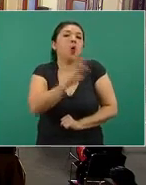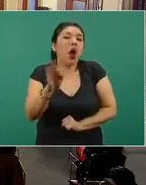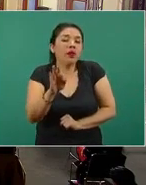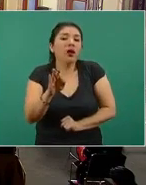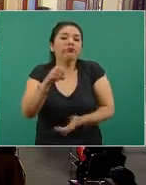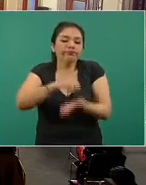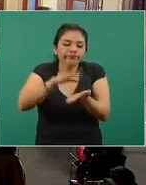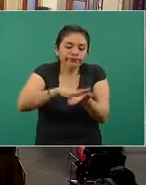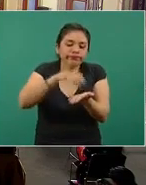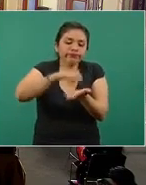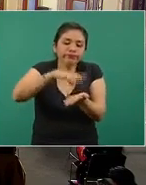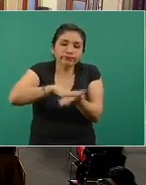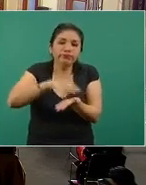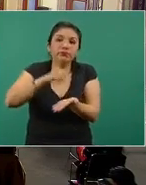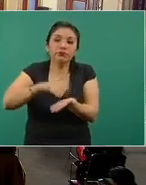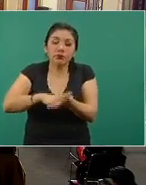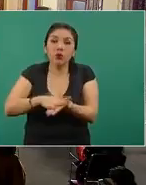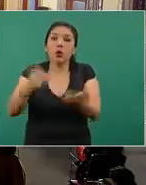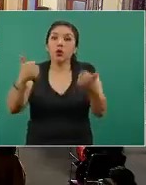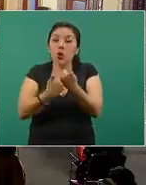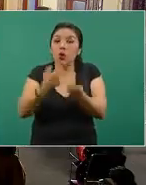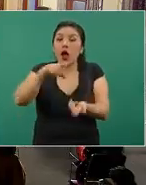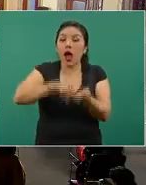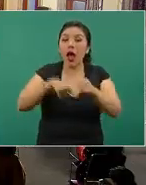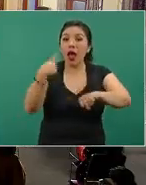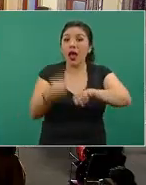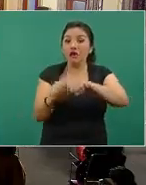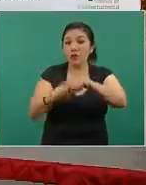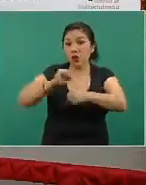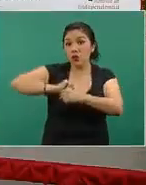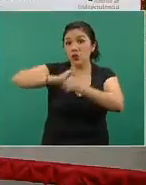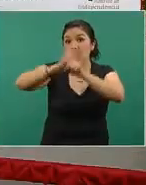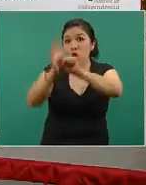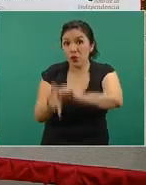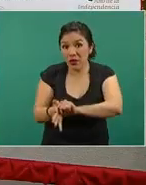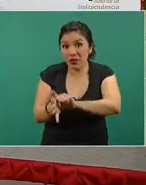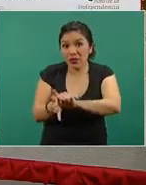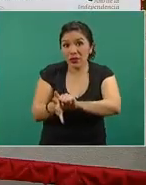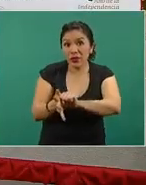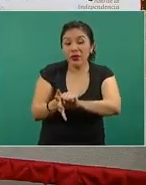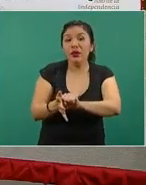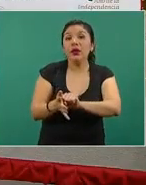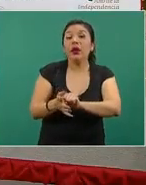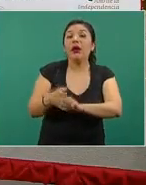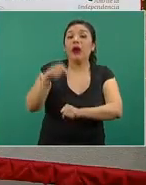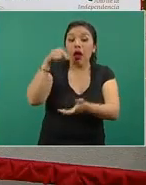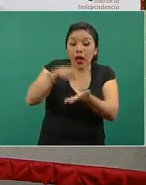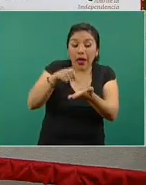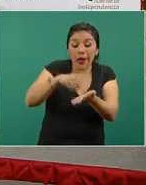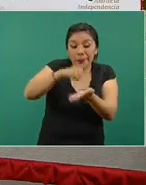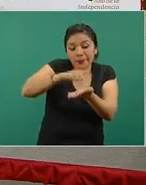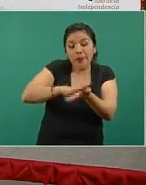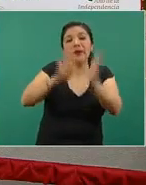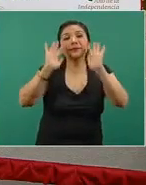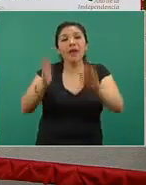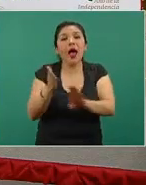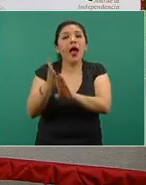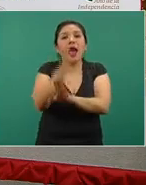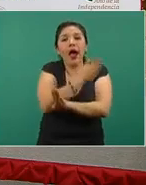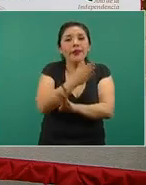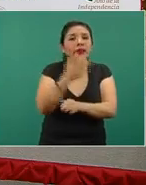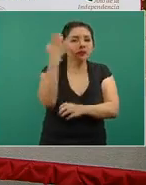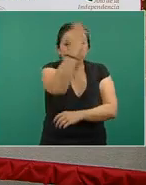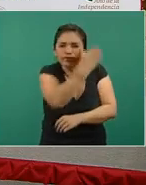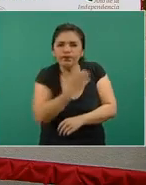se registran con COVID-19, y para que se registren es que han sido atendidas, han sido